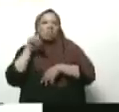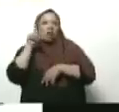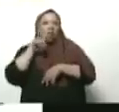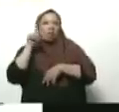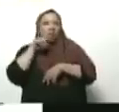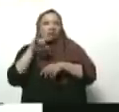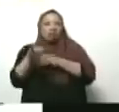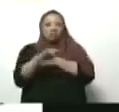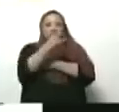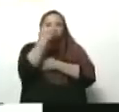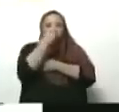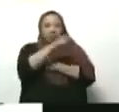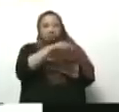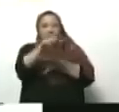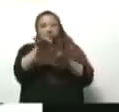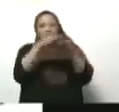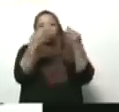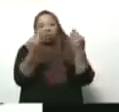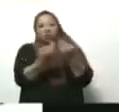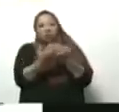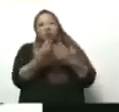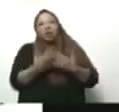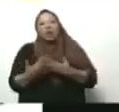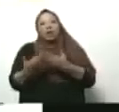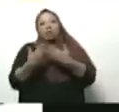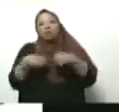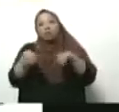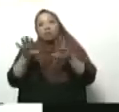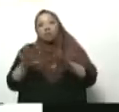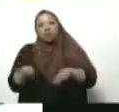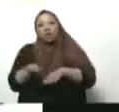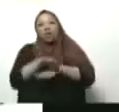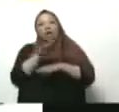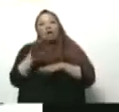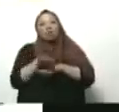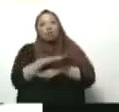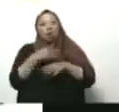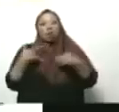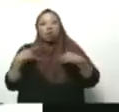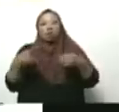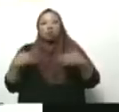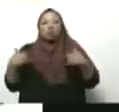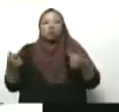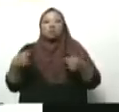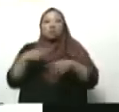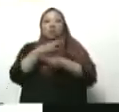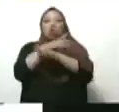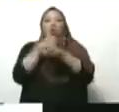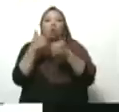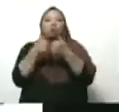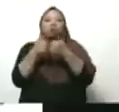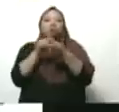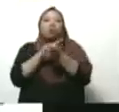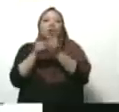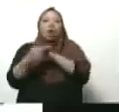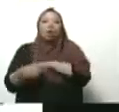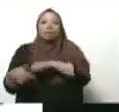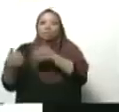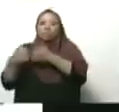bajo rendimiento académico descuido personal promiscuidad cambian los horarios